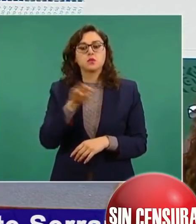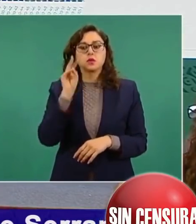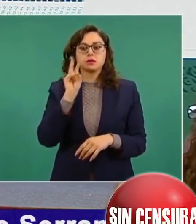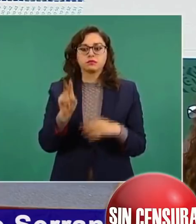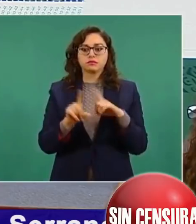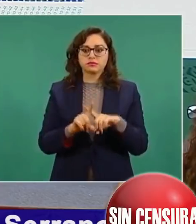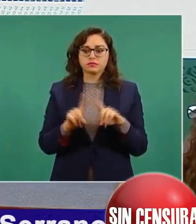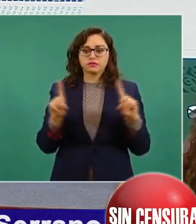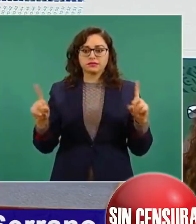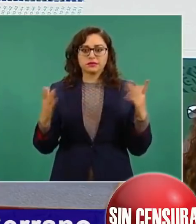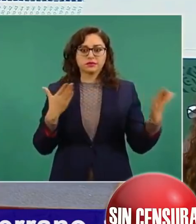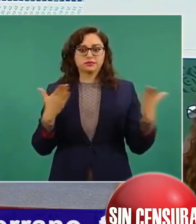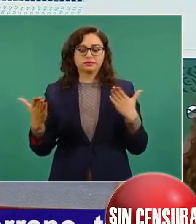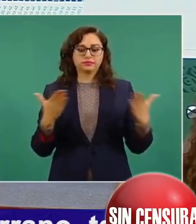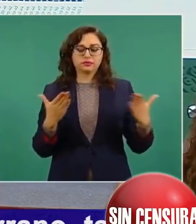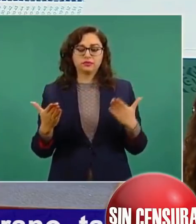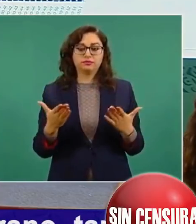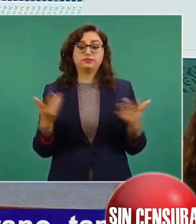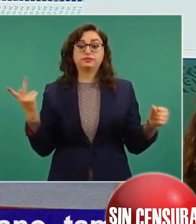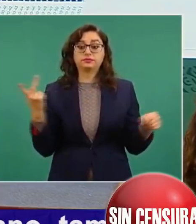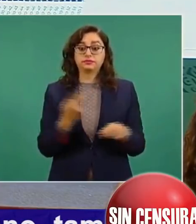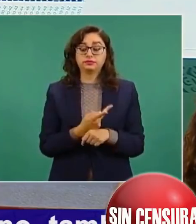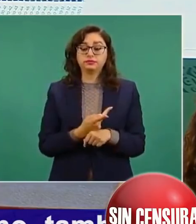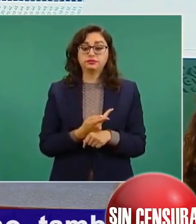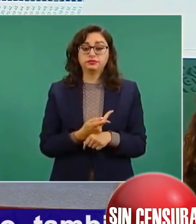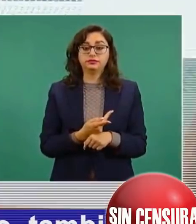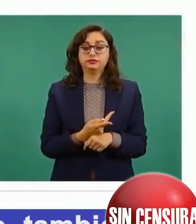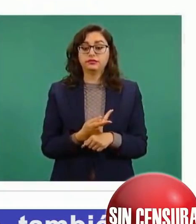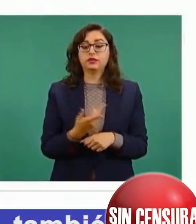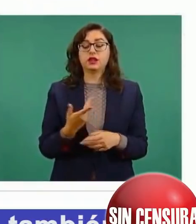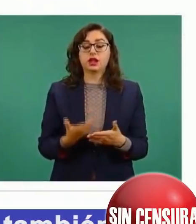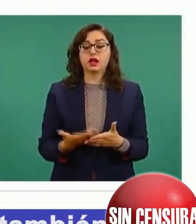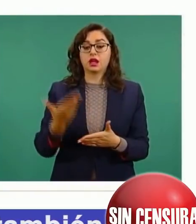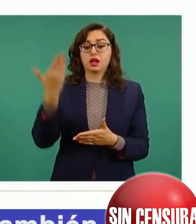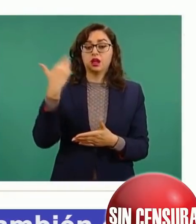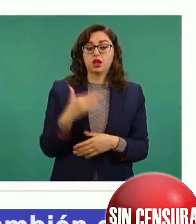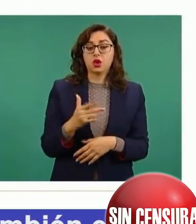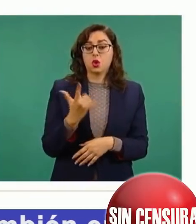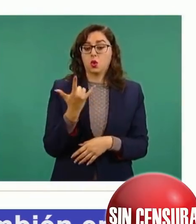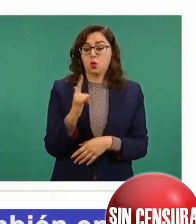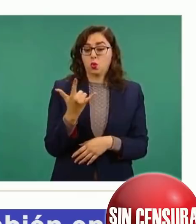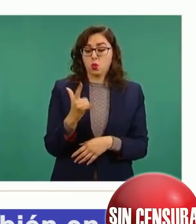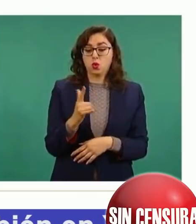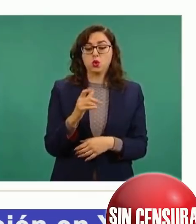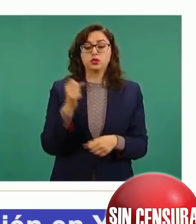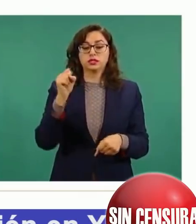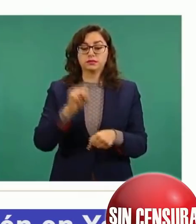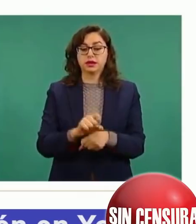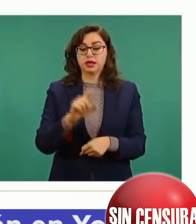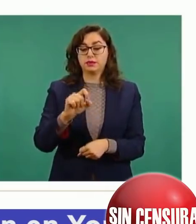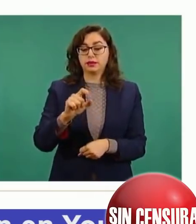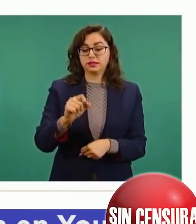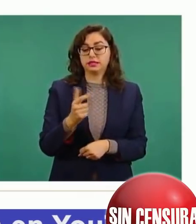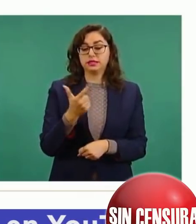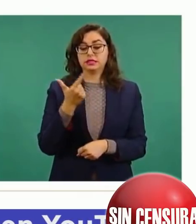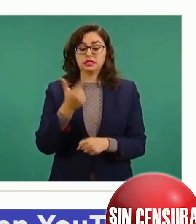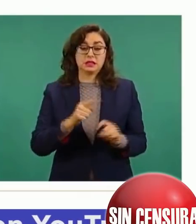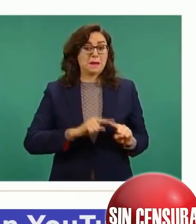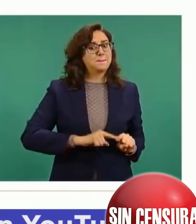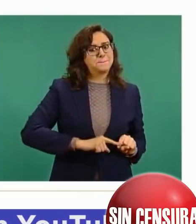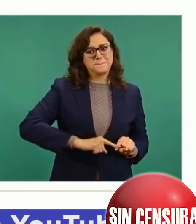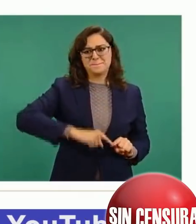de mencionar. Tenemos el punto máximo, ocurrió en mediados de julio, en la semana 27, después descendió